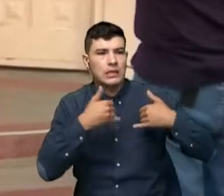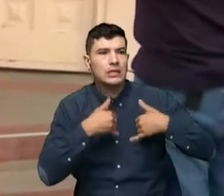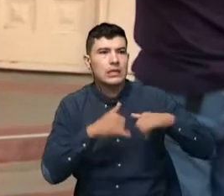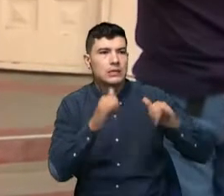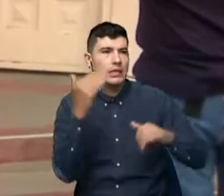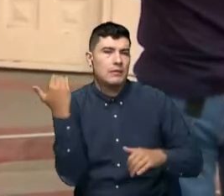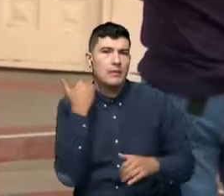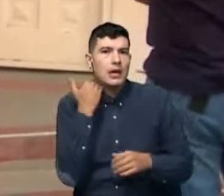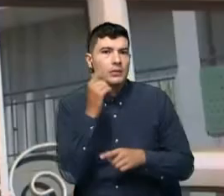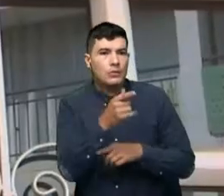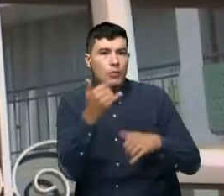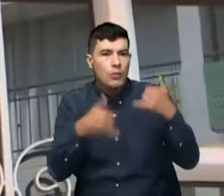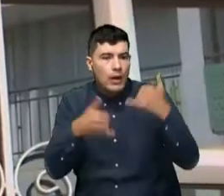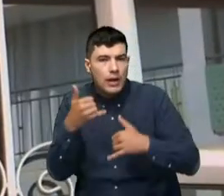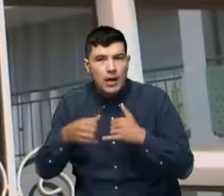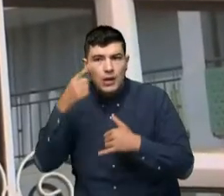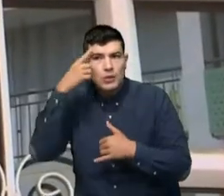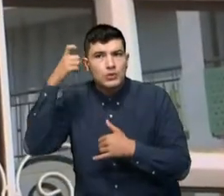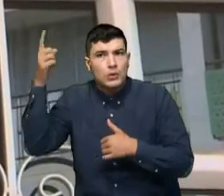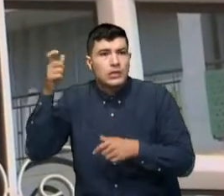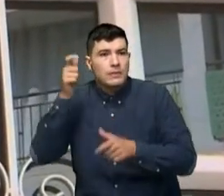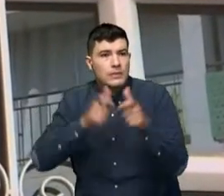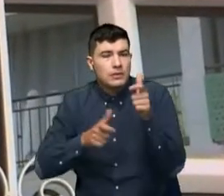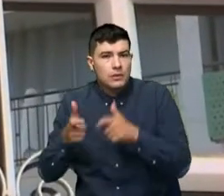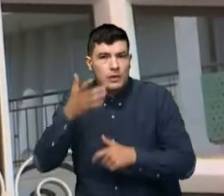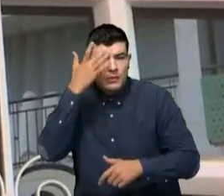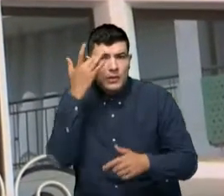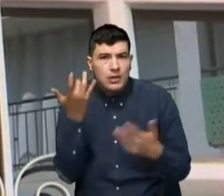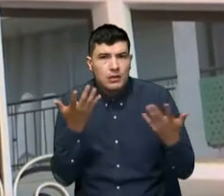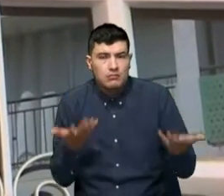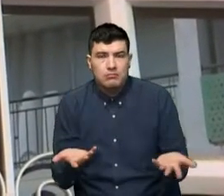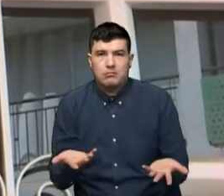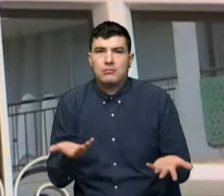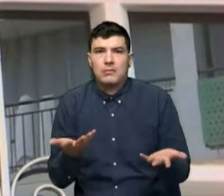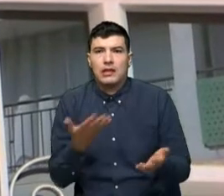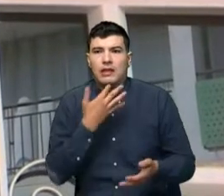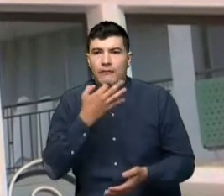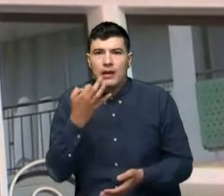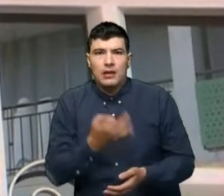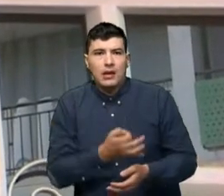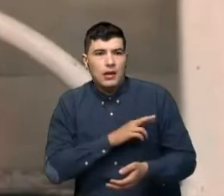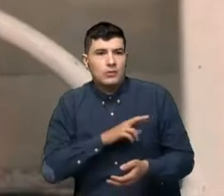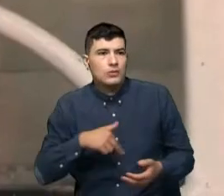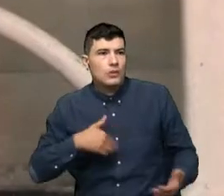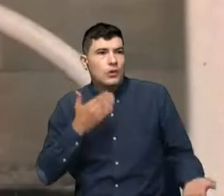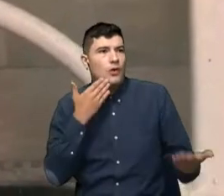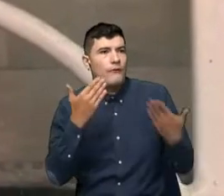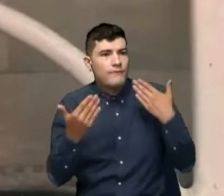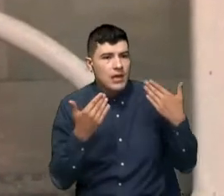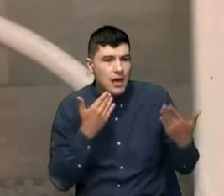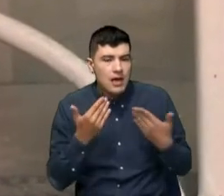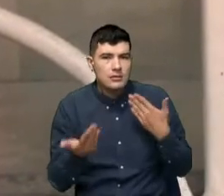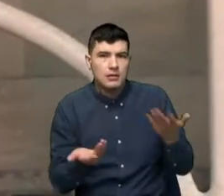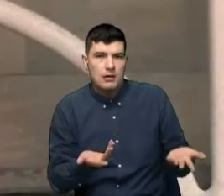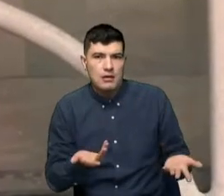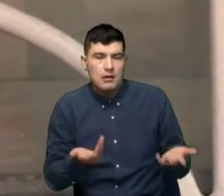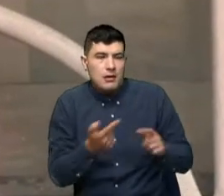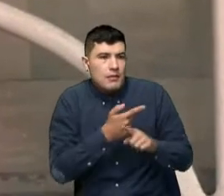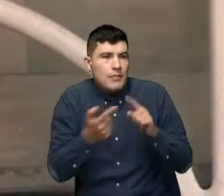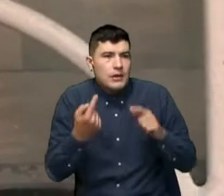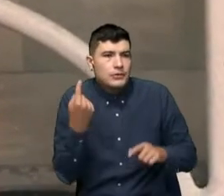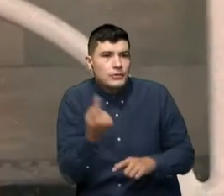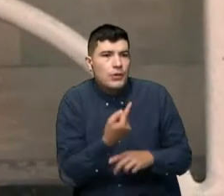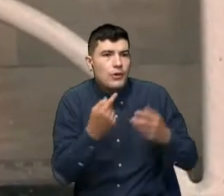punto en el que está jugando con los sueños de las personas porque desafortunadamente pues uno confía y pues solamente